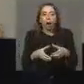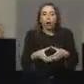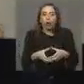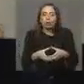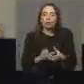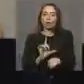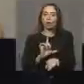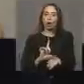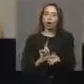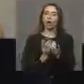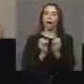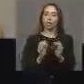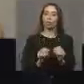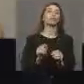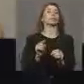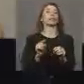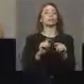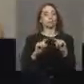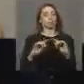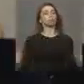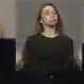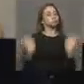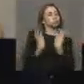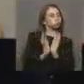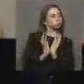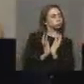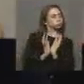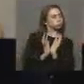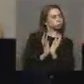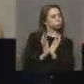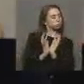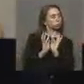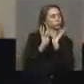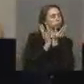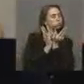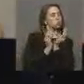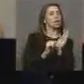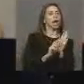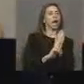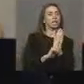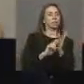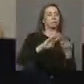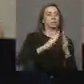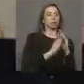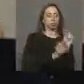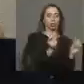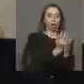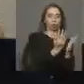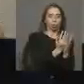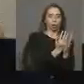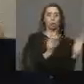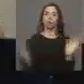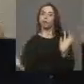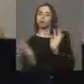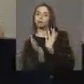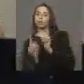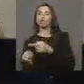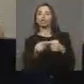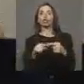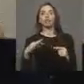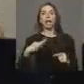educación, órgano colegiado que contempla a representantes de la comunidad educativa y la sociedad